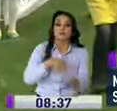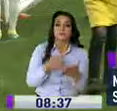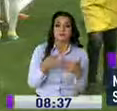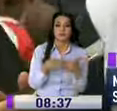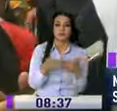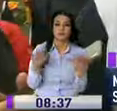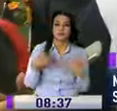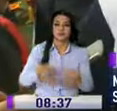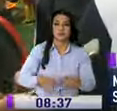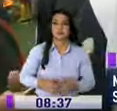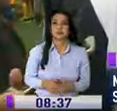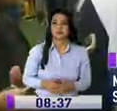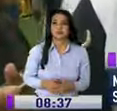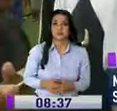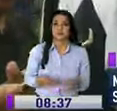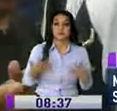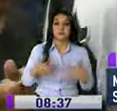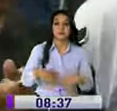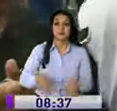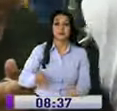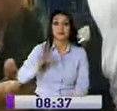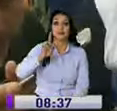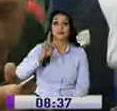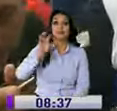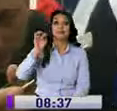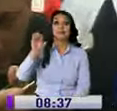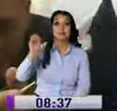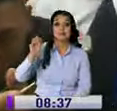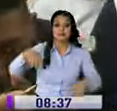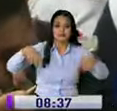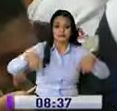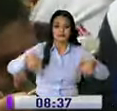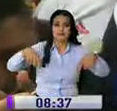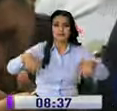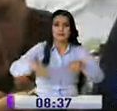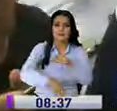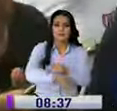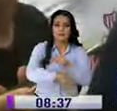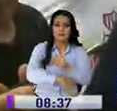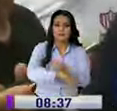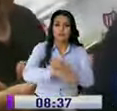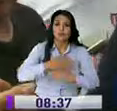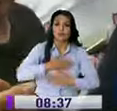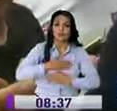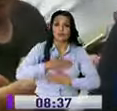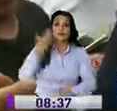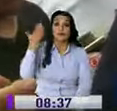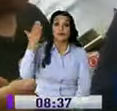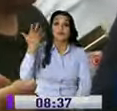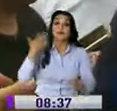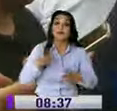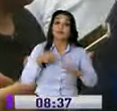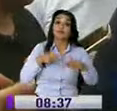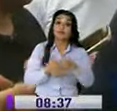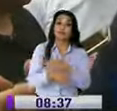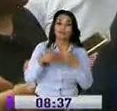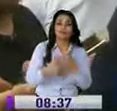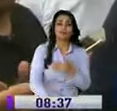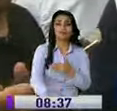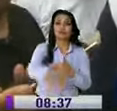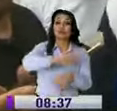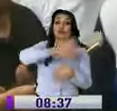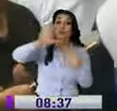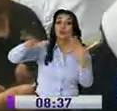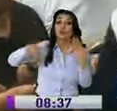$130.000. Ya son cerca de 60 las canchas sintéticas que nuestra alcaldía ha inaugurado a lo largo y